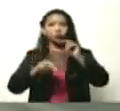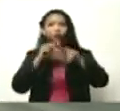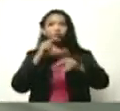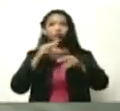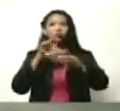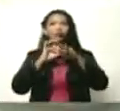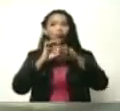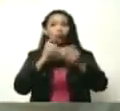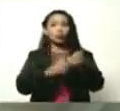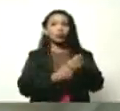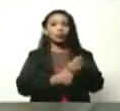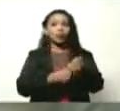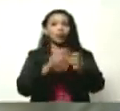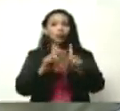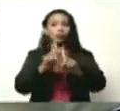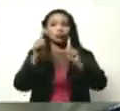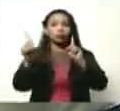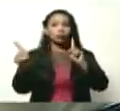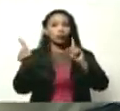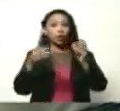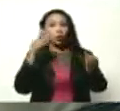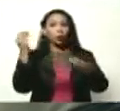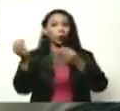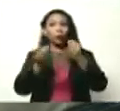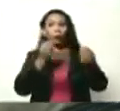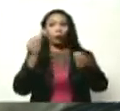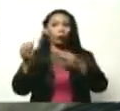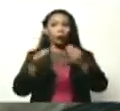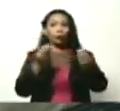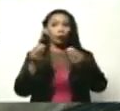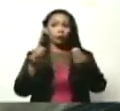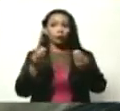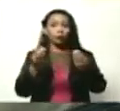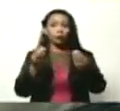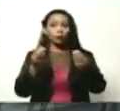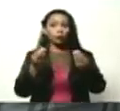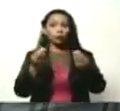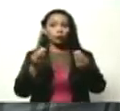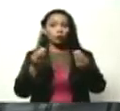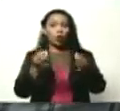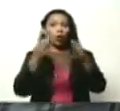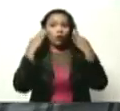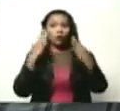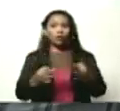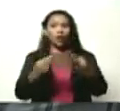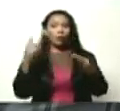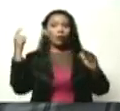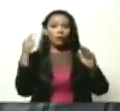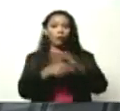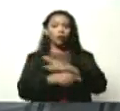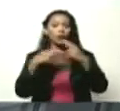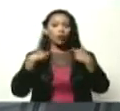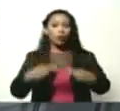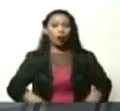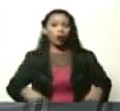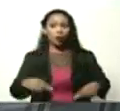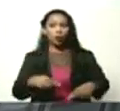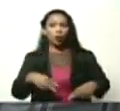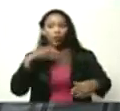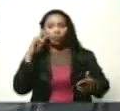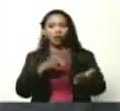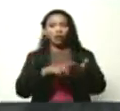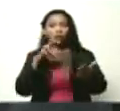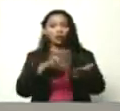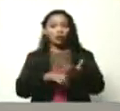hermanamiento lejos de como la severidad del oficial, muy profundamente humanos, muy